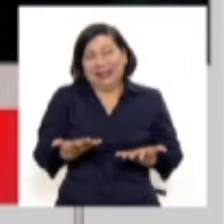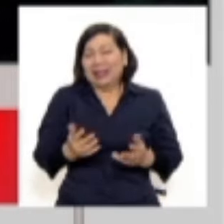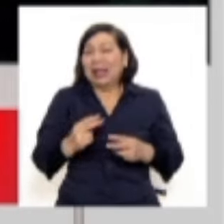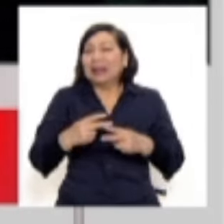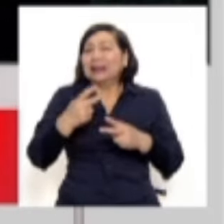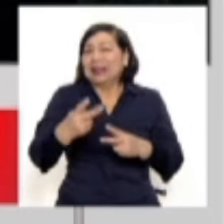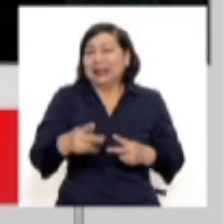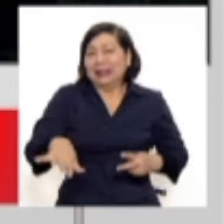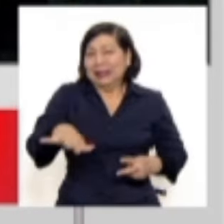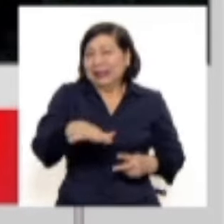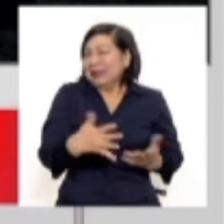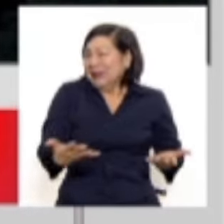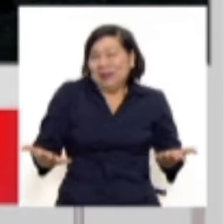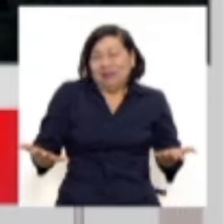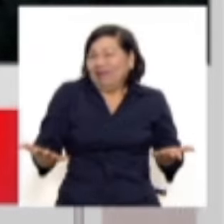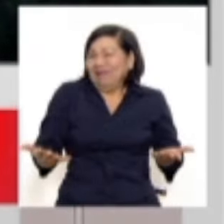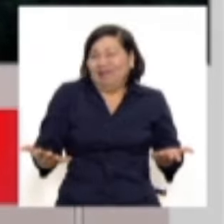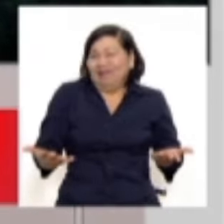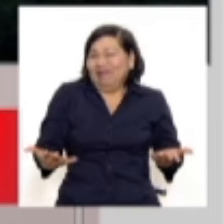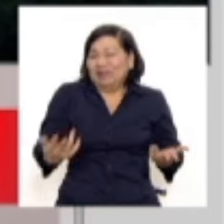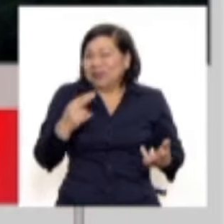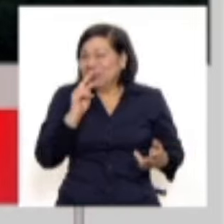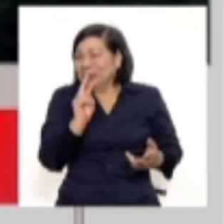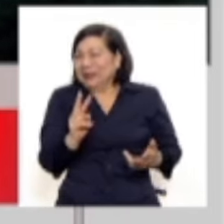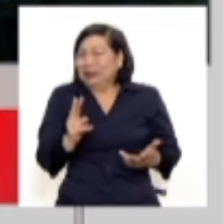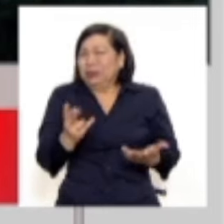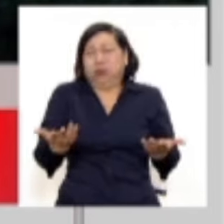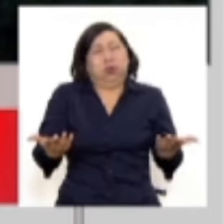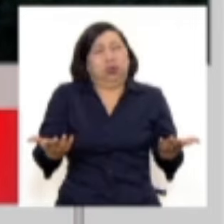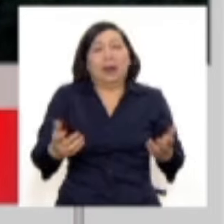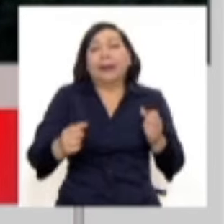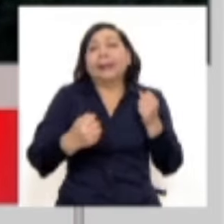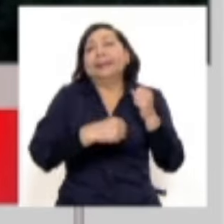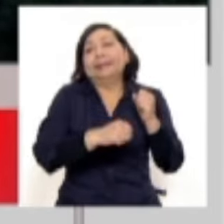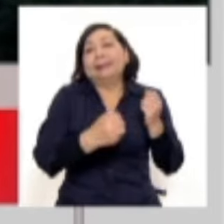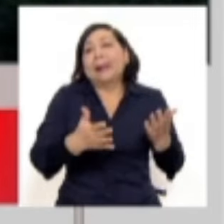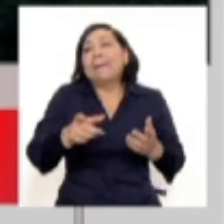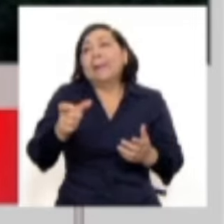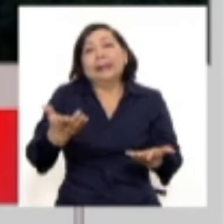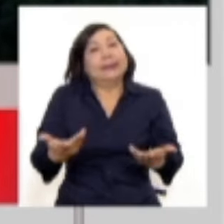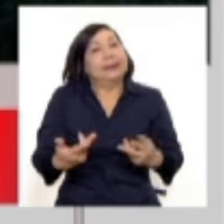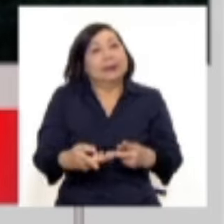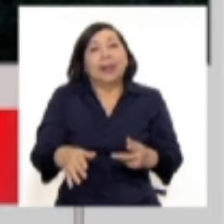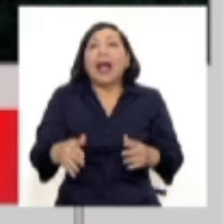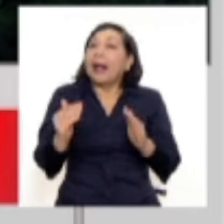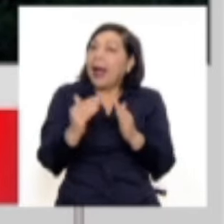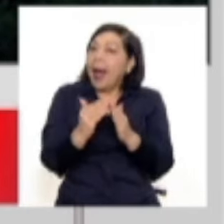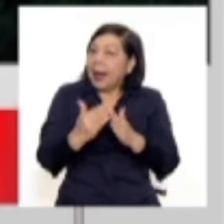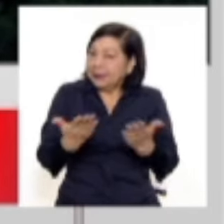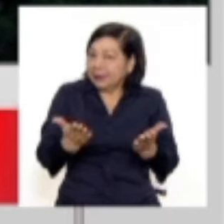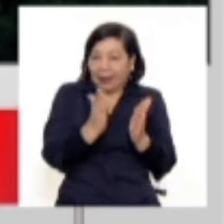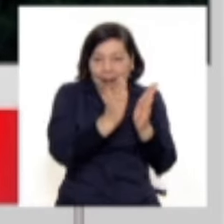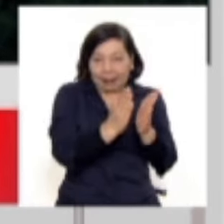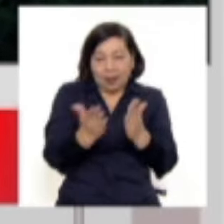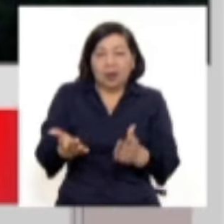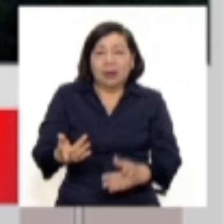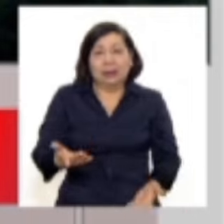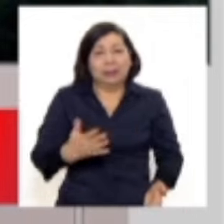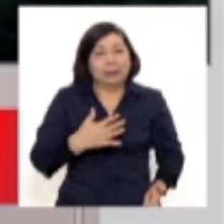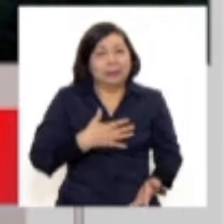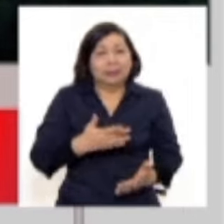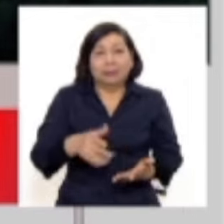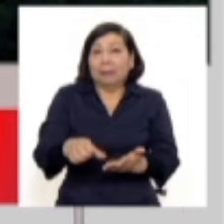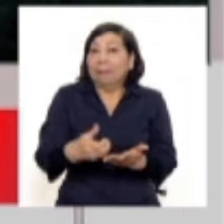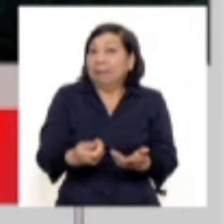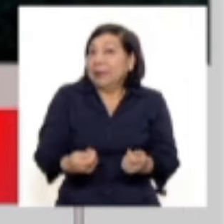algunos vecinos de propia iniciativa, ¿no? Están procediendo a limpiar porque es el lugar de residencia. Probablemente sea el dueño de